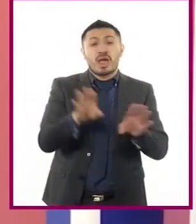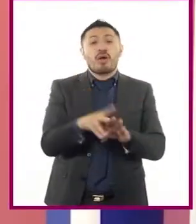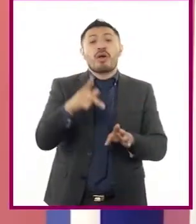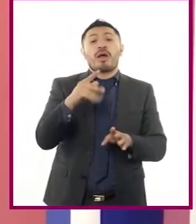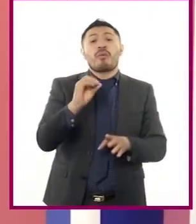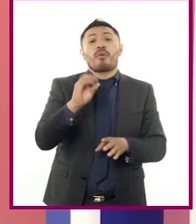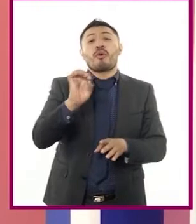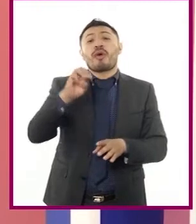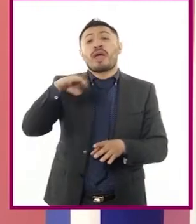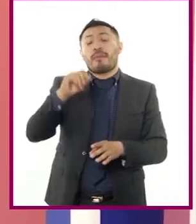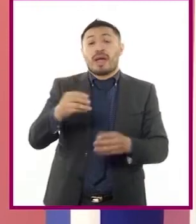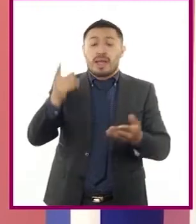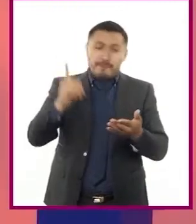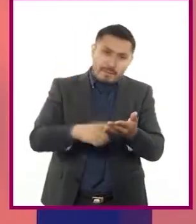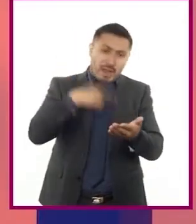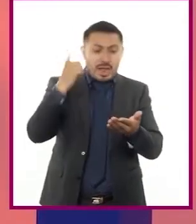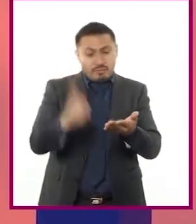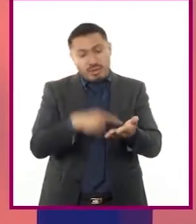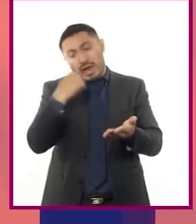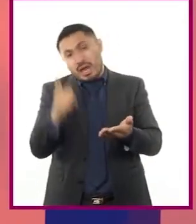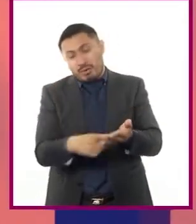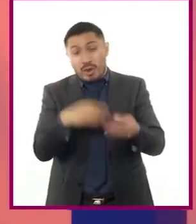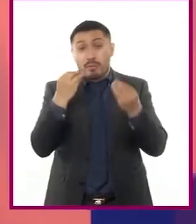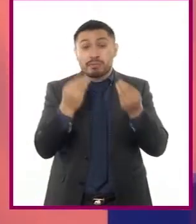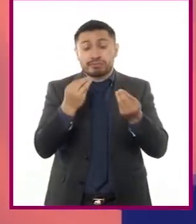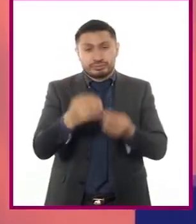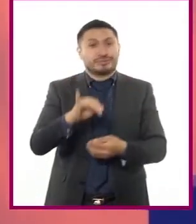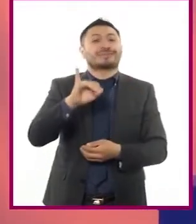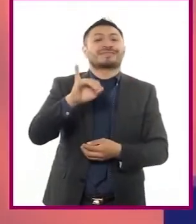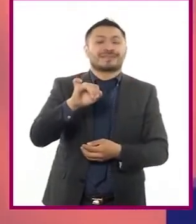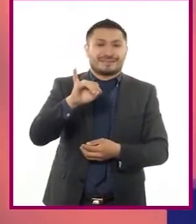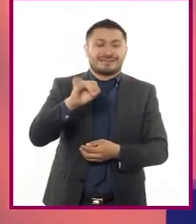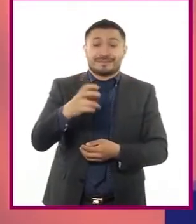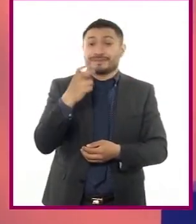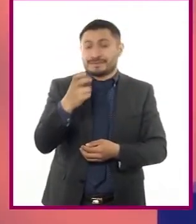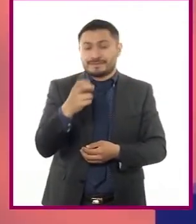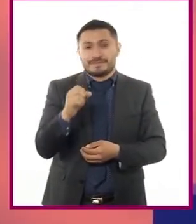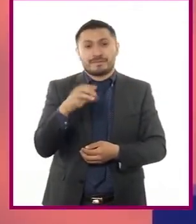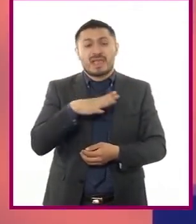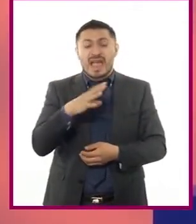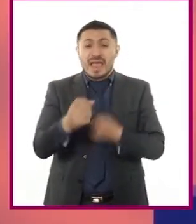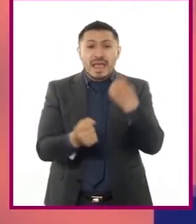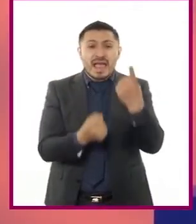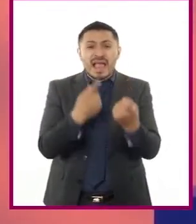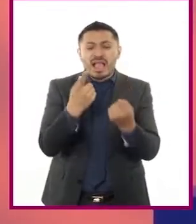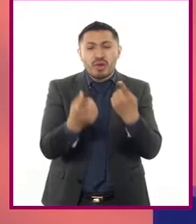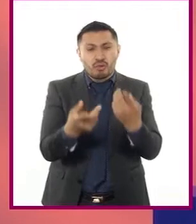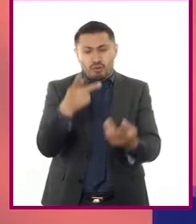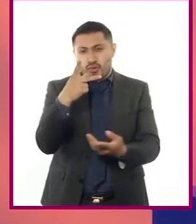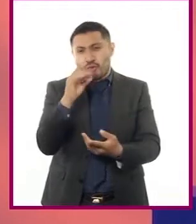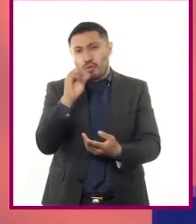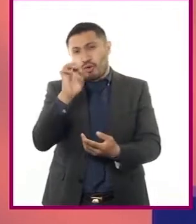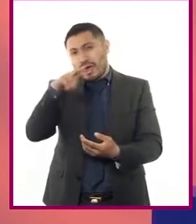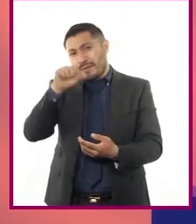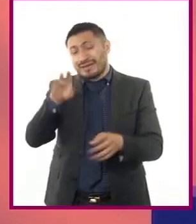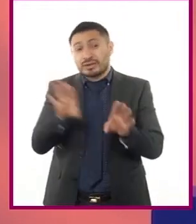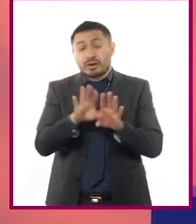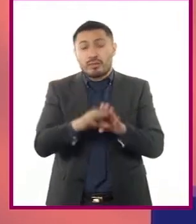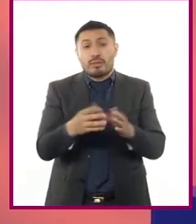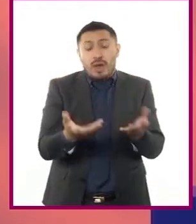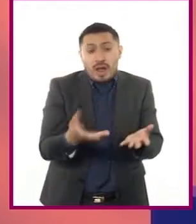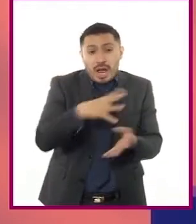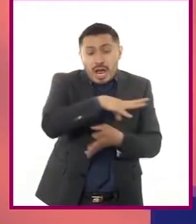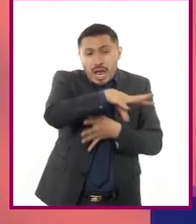de muchas páginas, ¿verdad? Exactamente. Incluso hay poemas de largo aliento que por sí mismos conforman